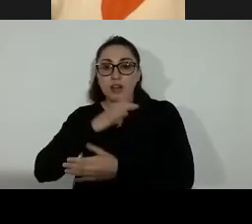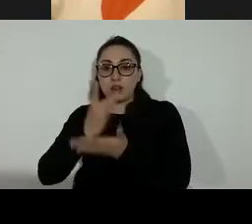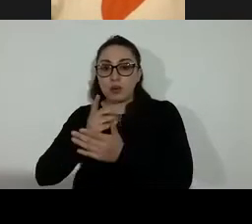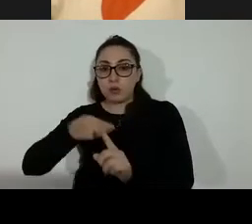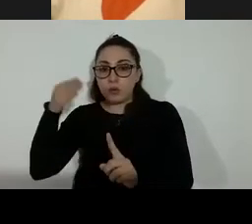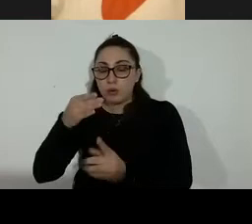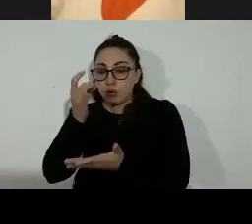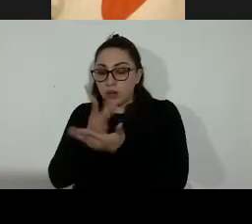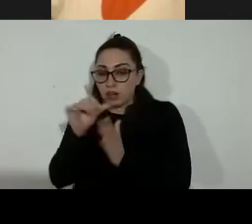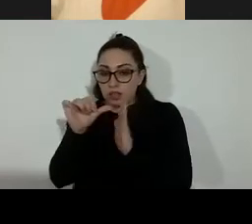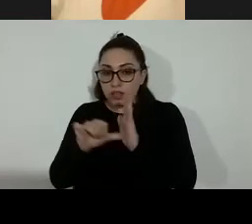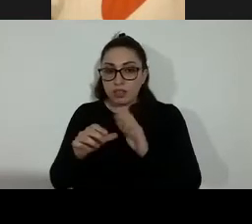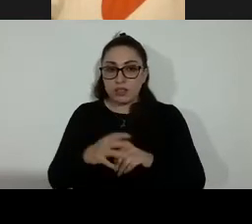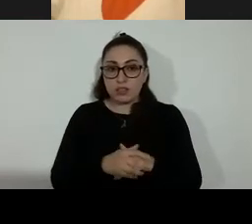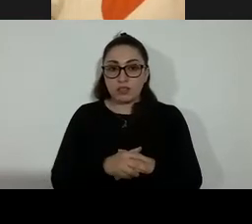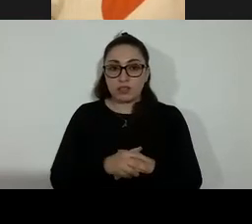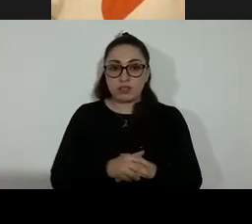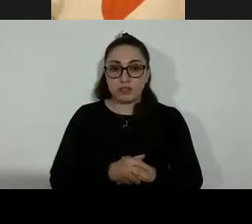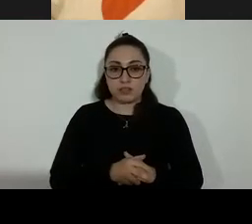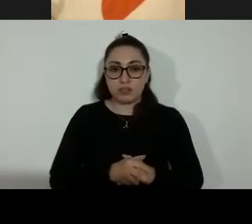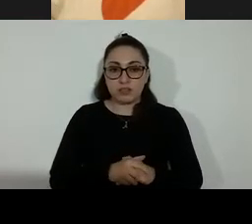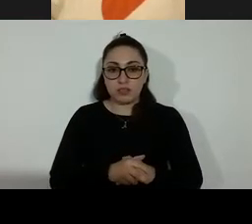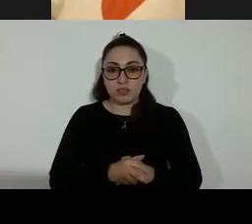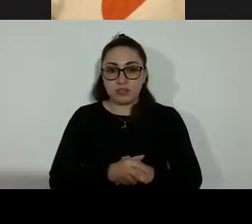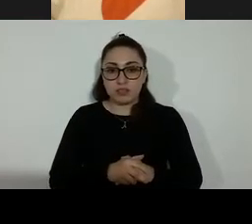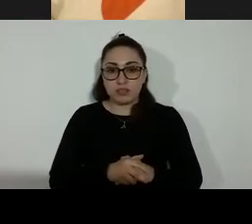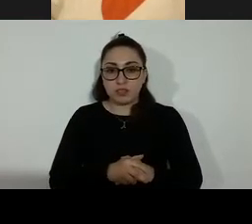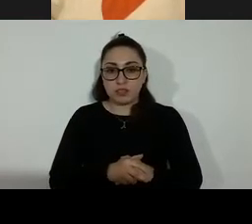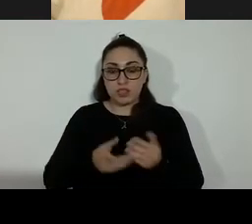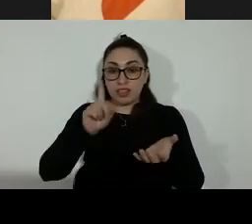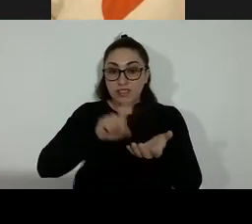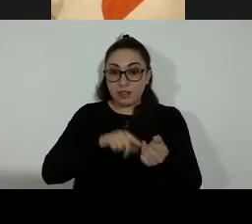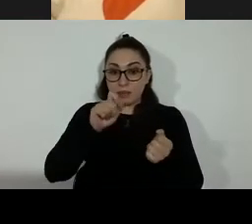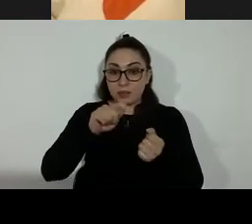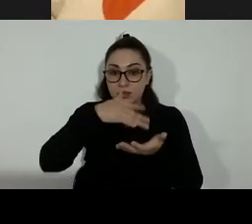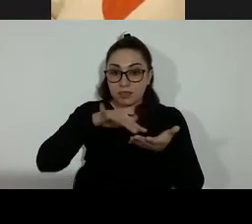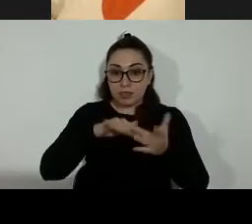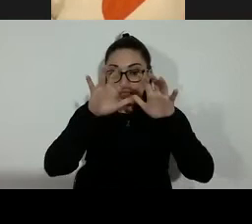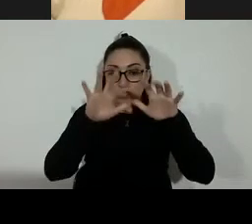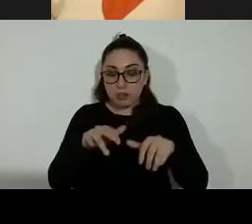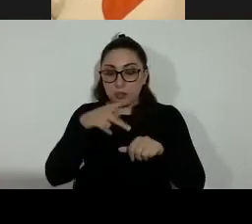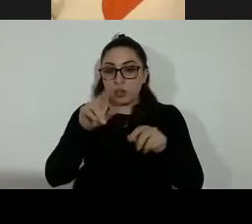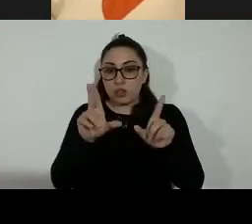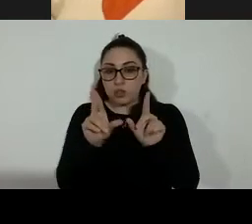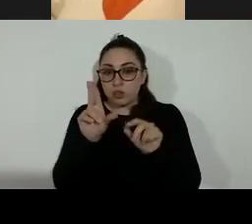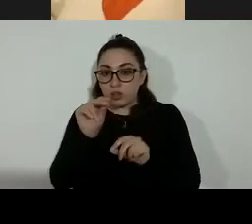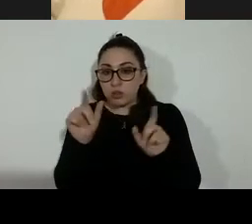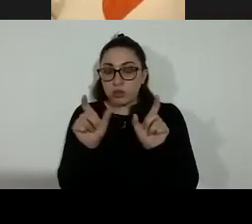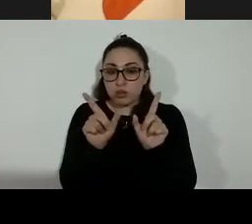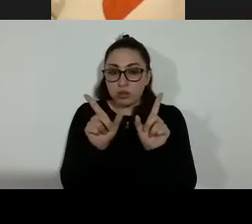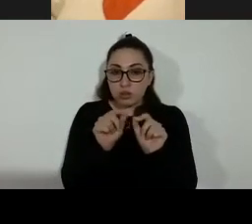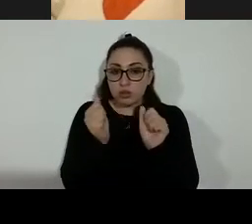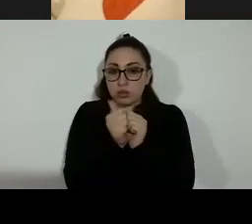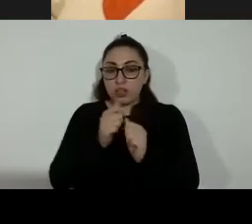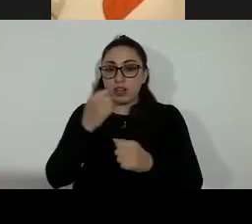conste, no el contenido del dictamen, pero no de los transitorios. Presidente. Aquí estamos nosotros